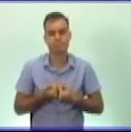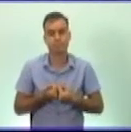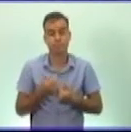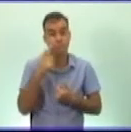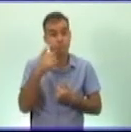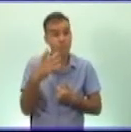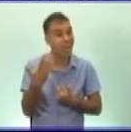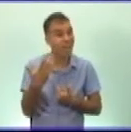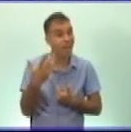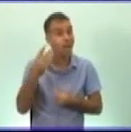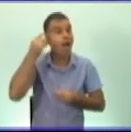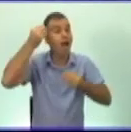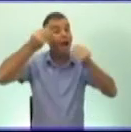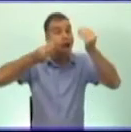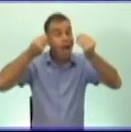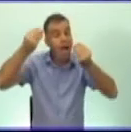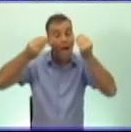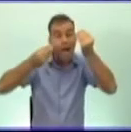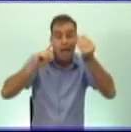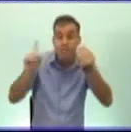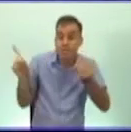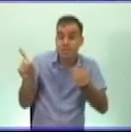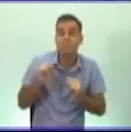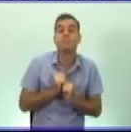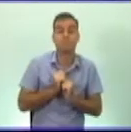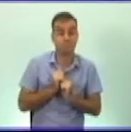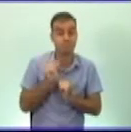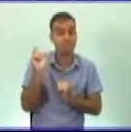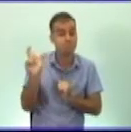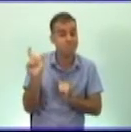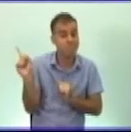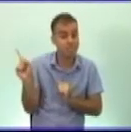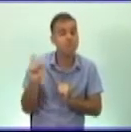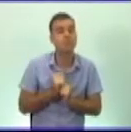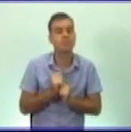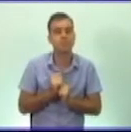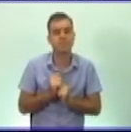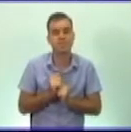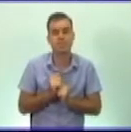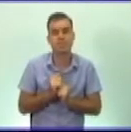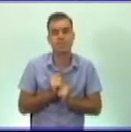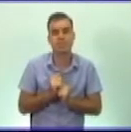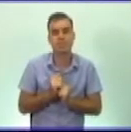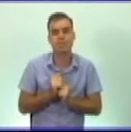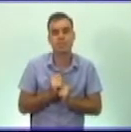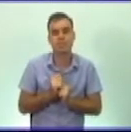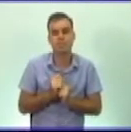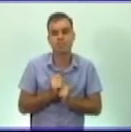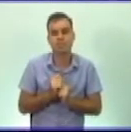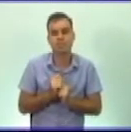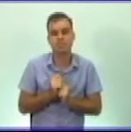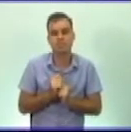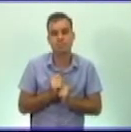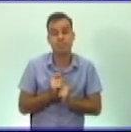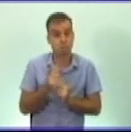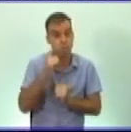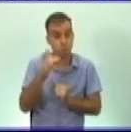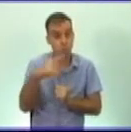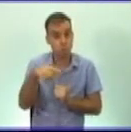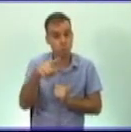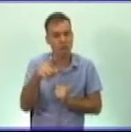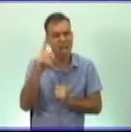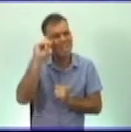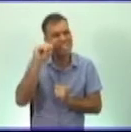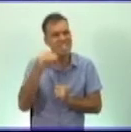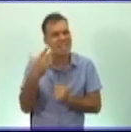me dicen analizar si es posible con 5 litros de pintura pintar ese cono. Eso es importante, tienen que saber